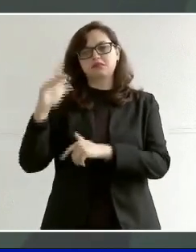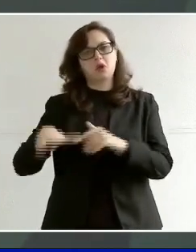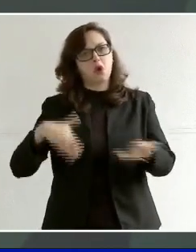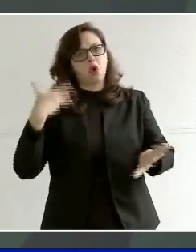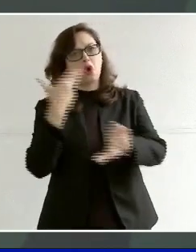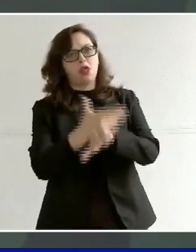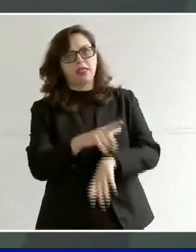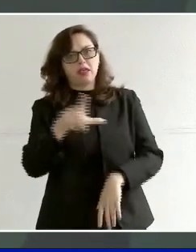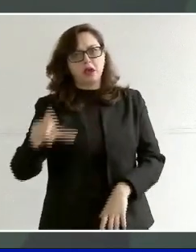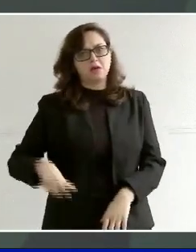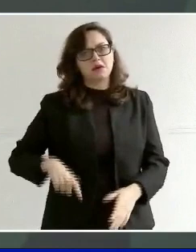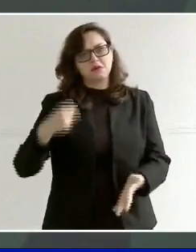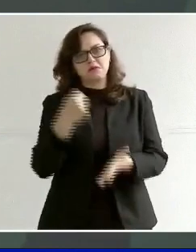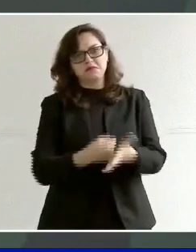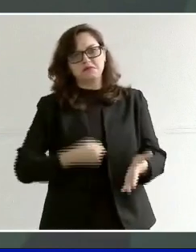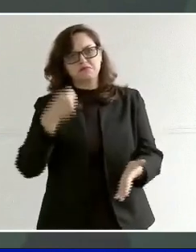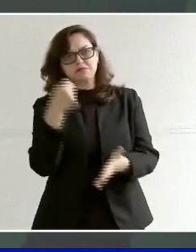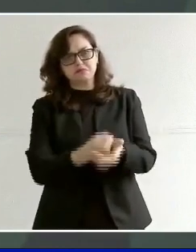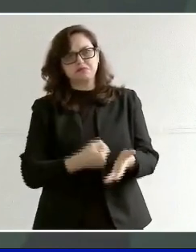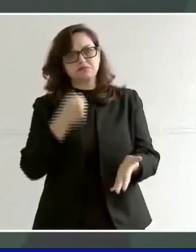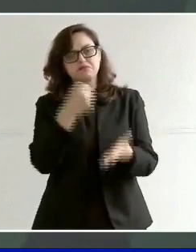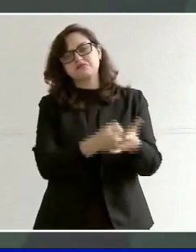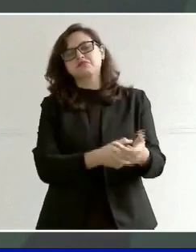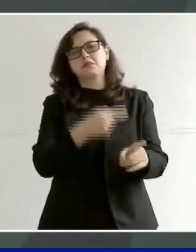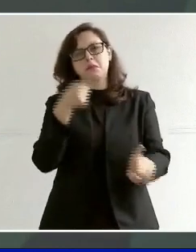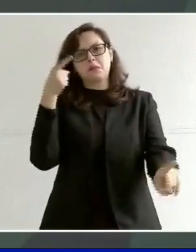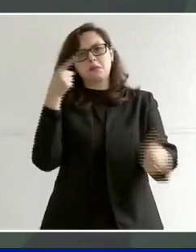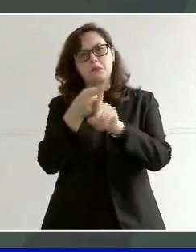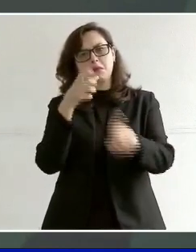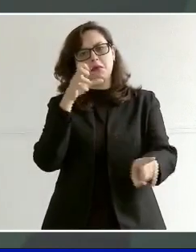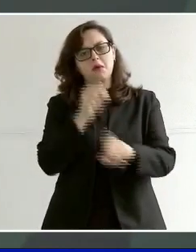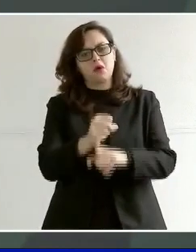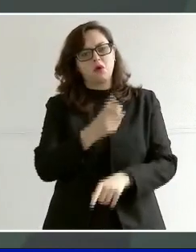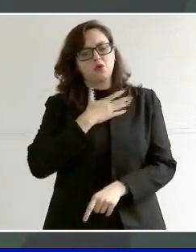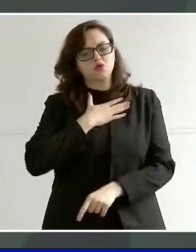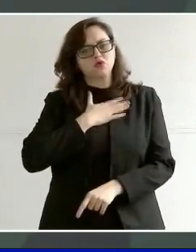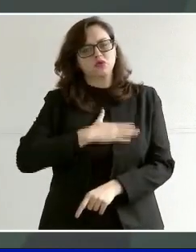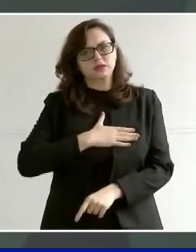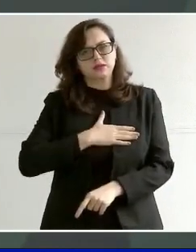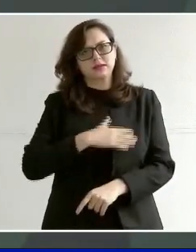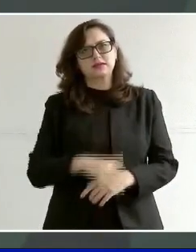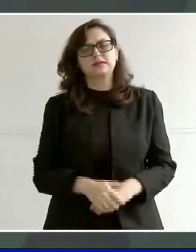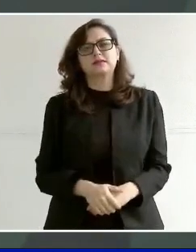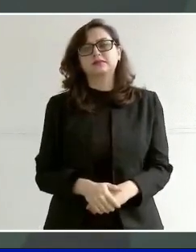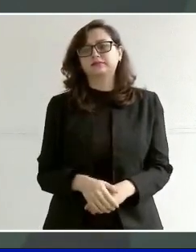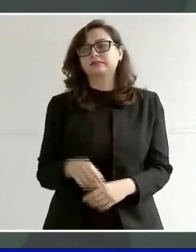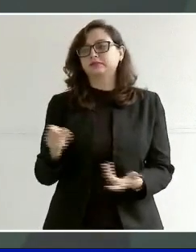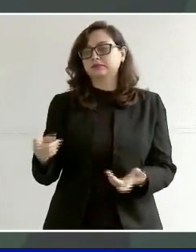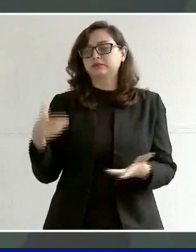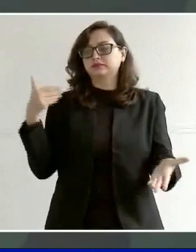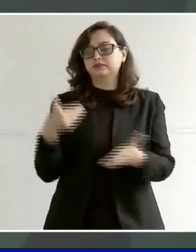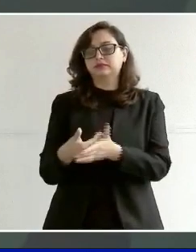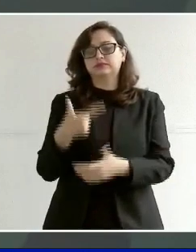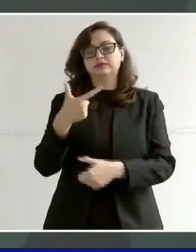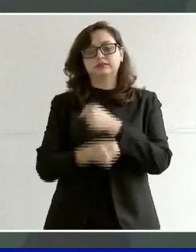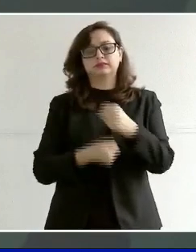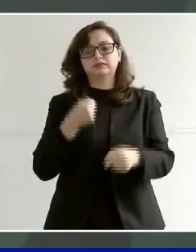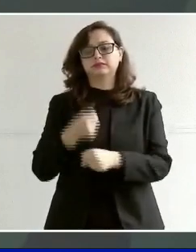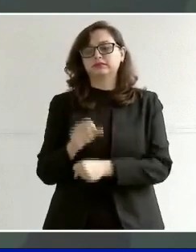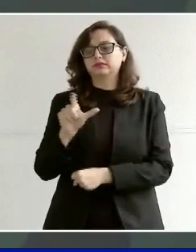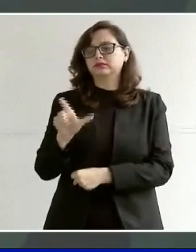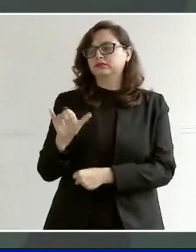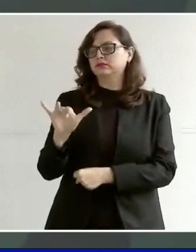A partir de esa fecha y durante los siguientes 7 años, Lucio se mantiene en